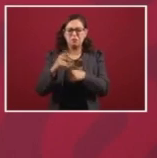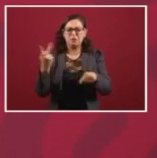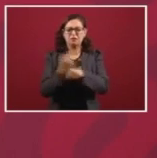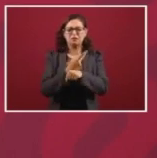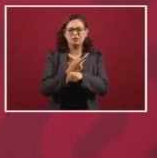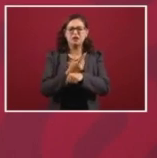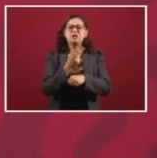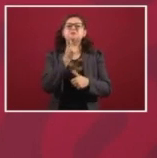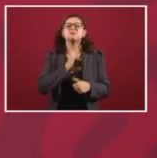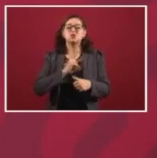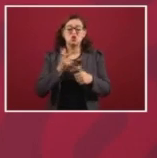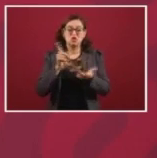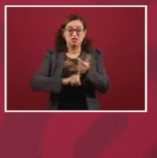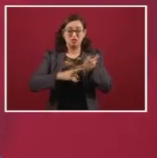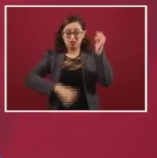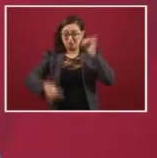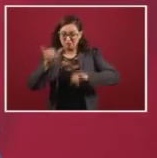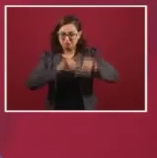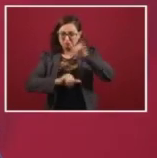petroquímica.